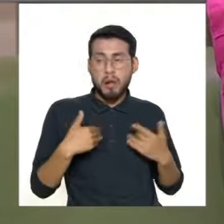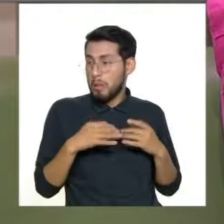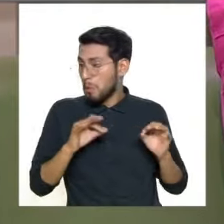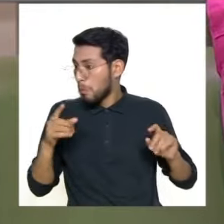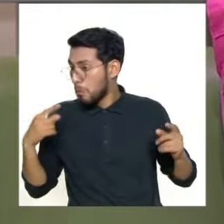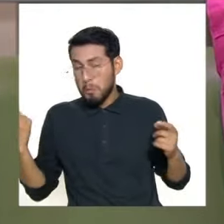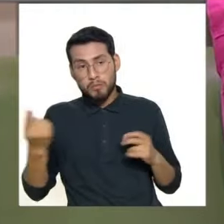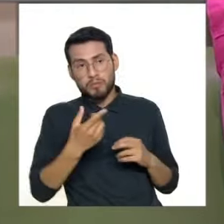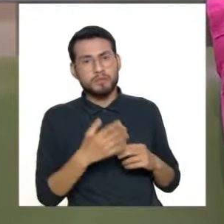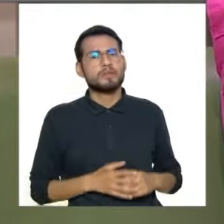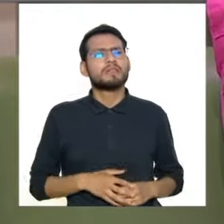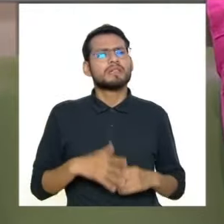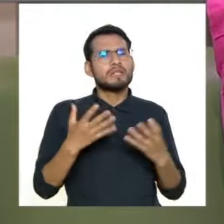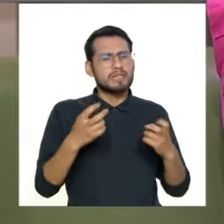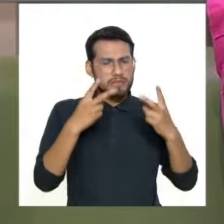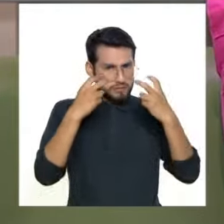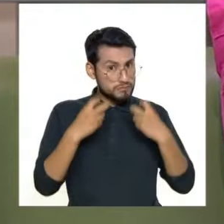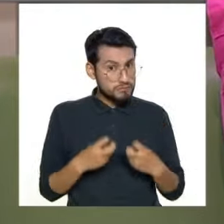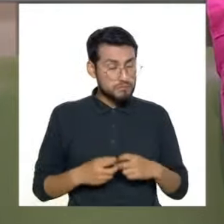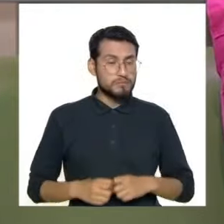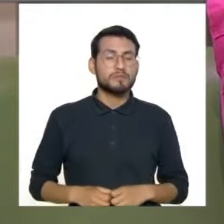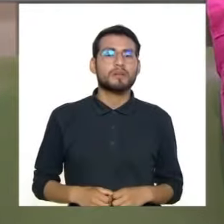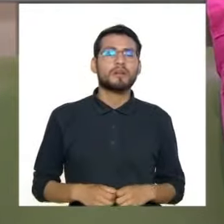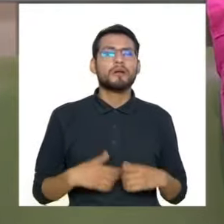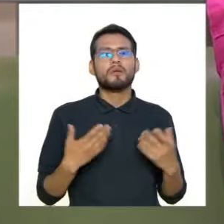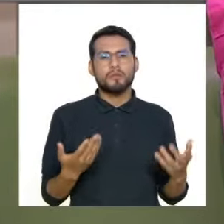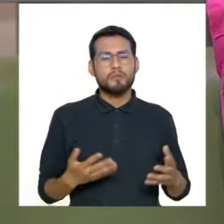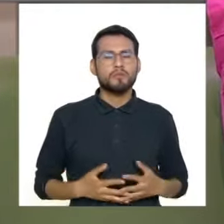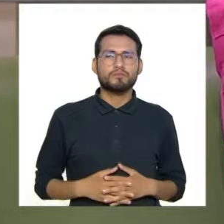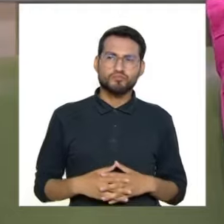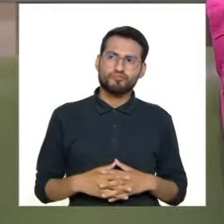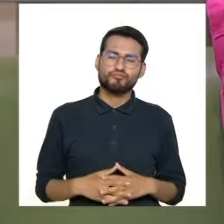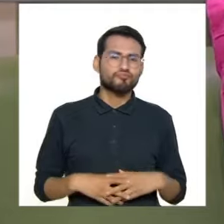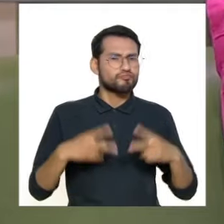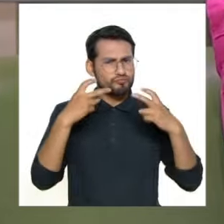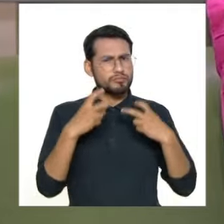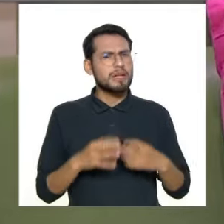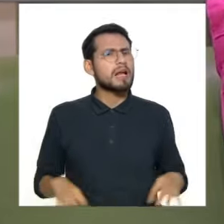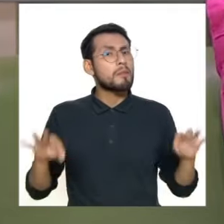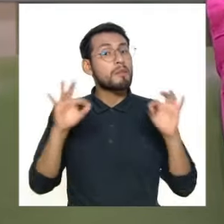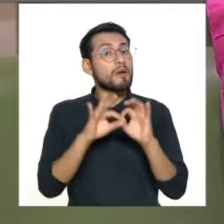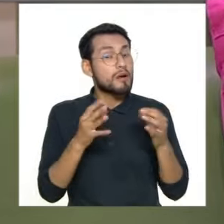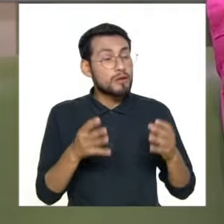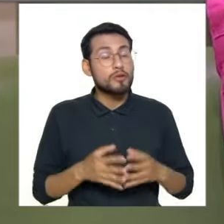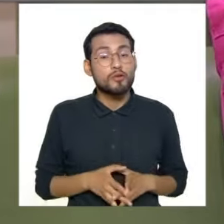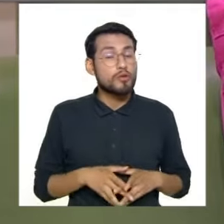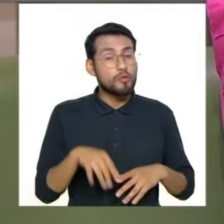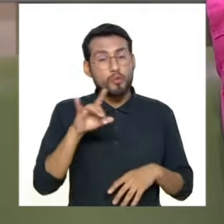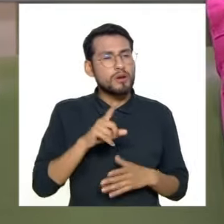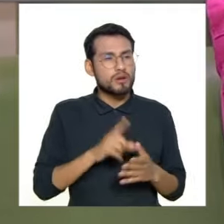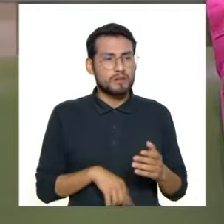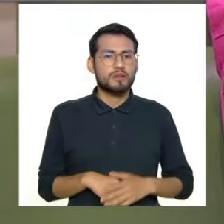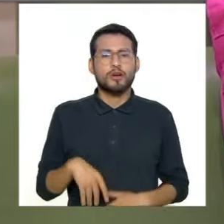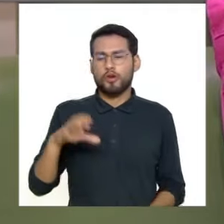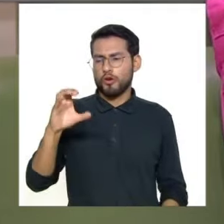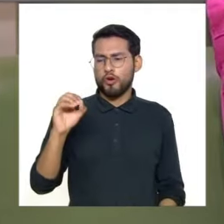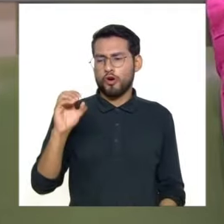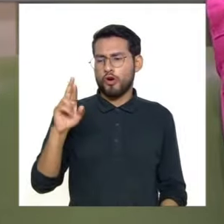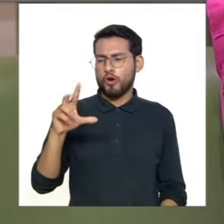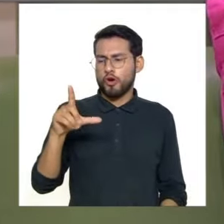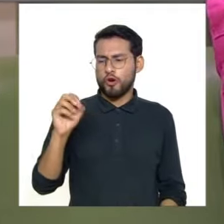síntomas y que desea hacerse un chequeo e claro el el chequeo más importante y el más este Útil es la colonoscopía